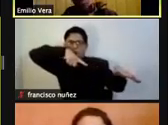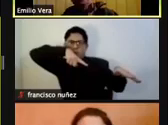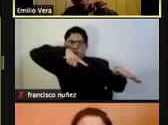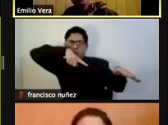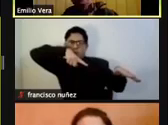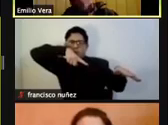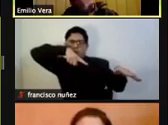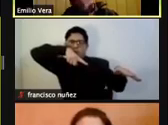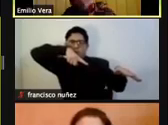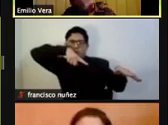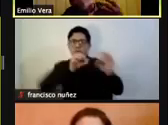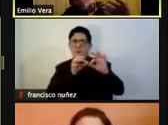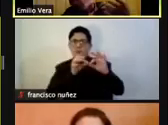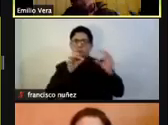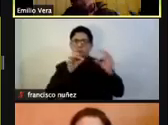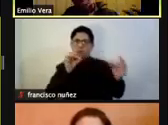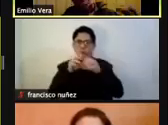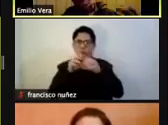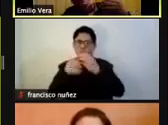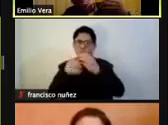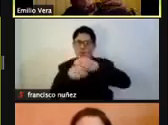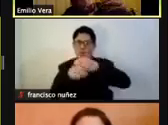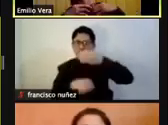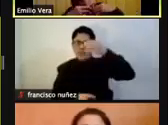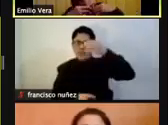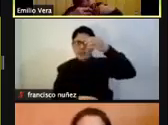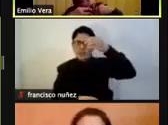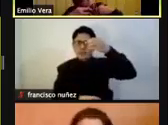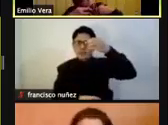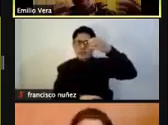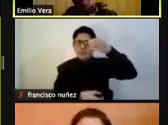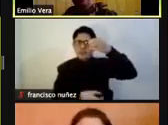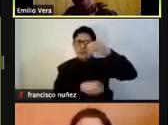es aire que se libera repentinamente